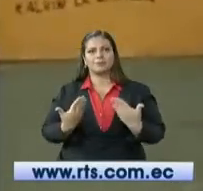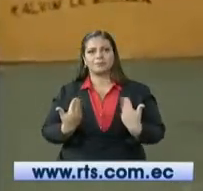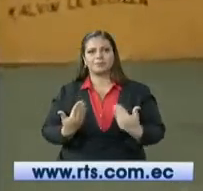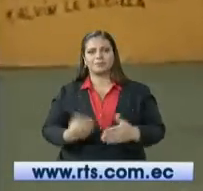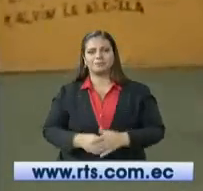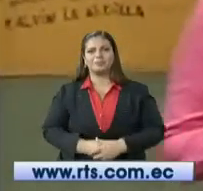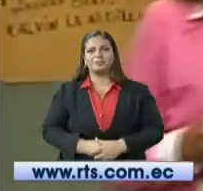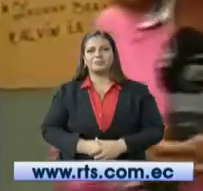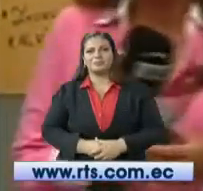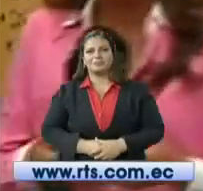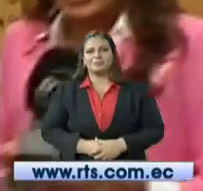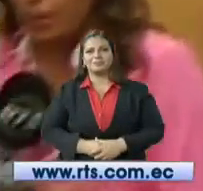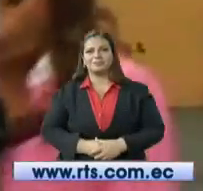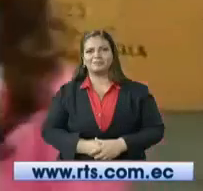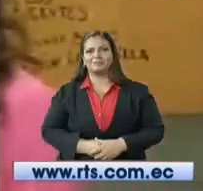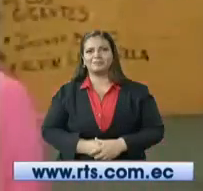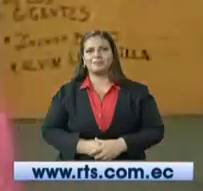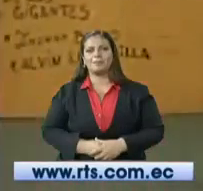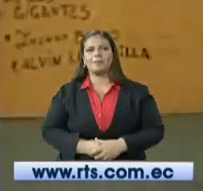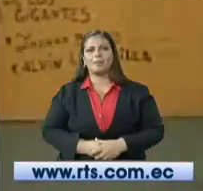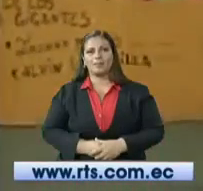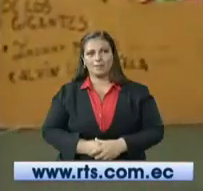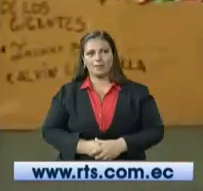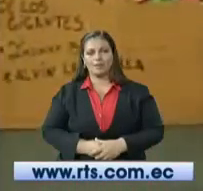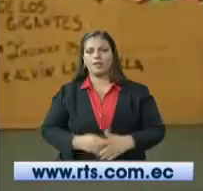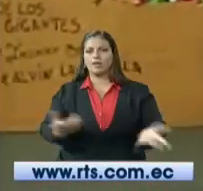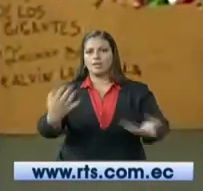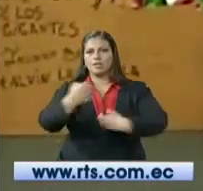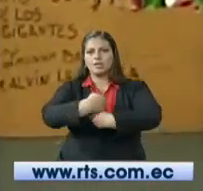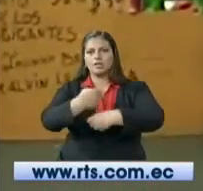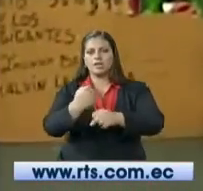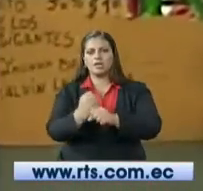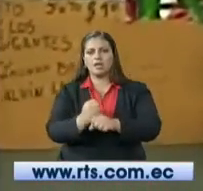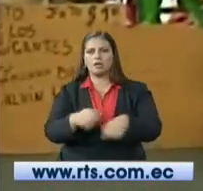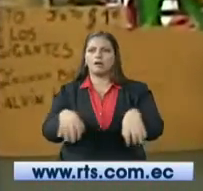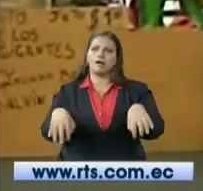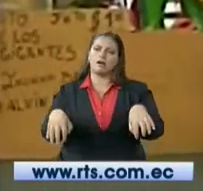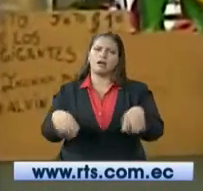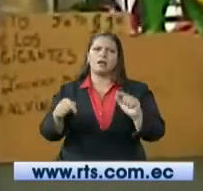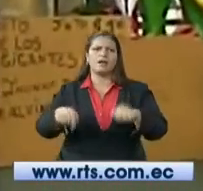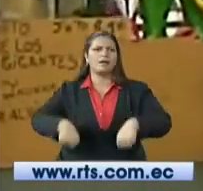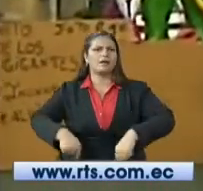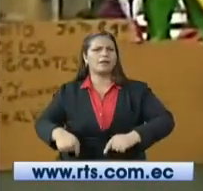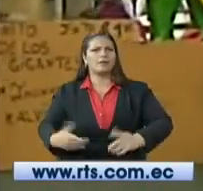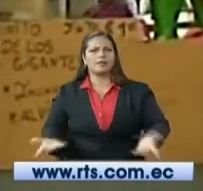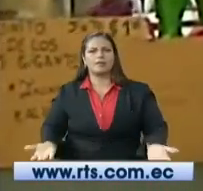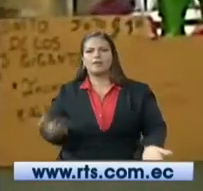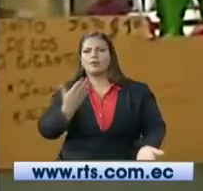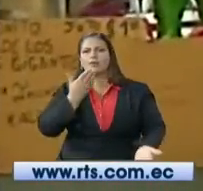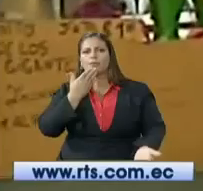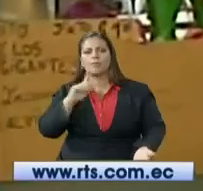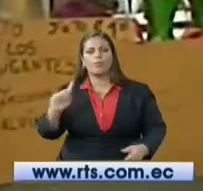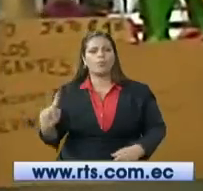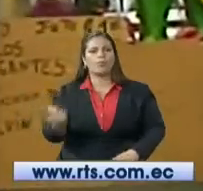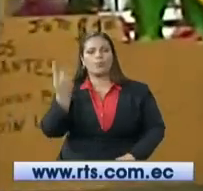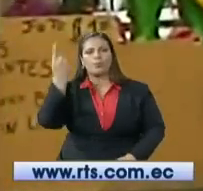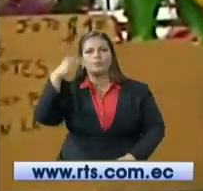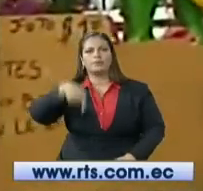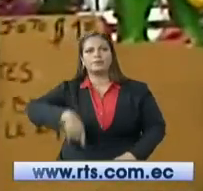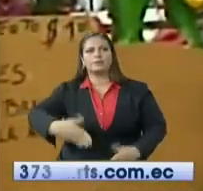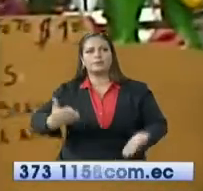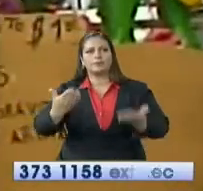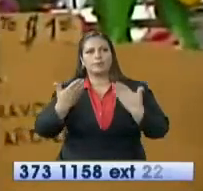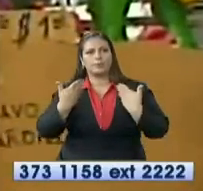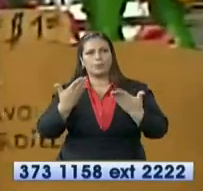el mundo, es la única ciudad en el mundo donde se celebra el fin de año con monigotes gigantes. Realmente